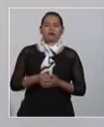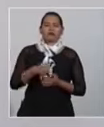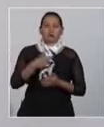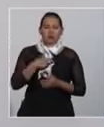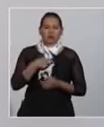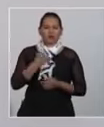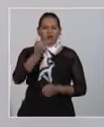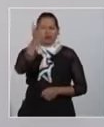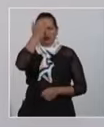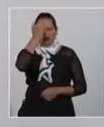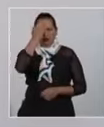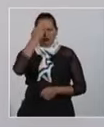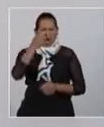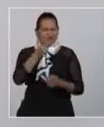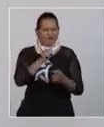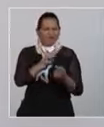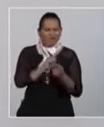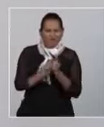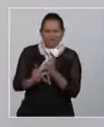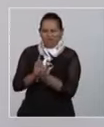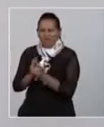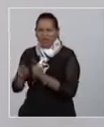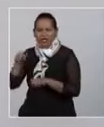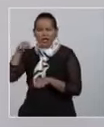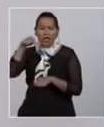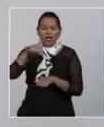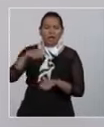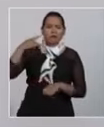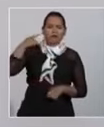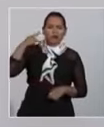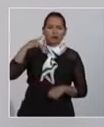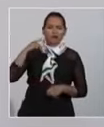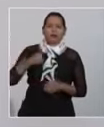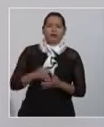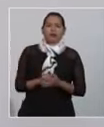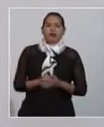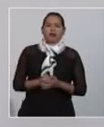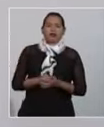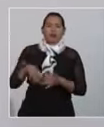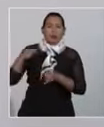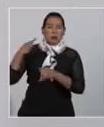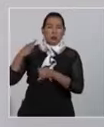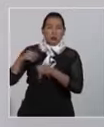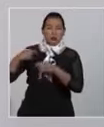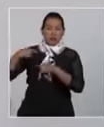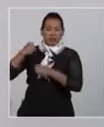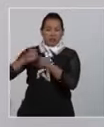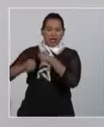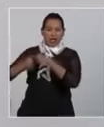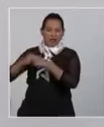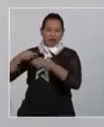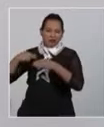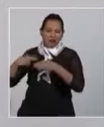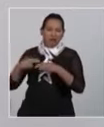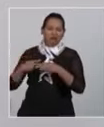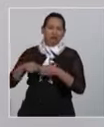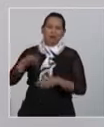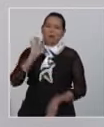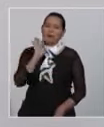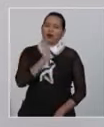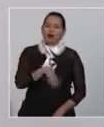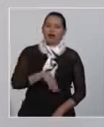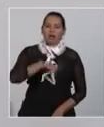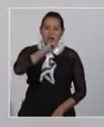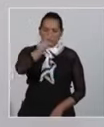grandes problemas que tiene nuestro Estado. Pero en los últimos años, las cosas van de mal en peor. En mi recorrido por el territorio poblano,